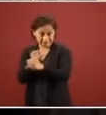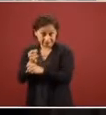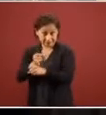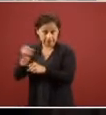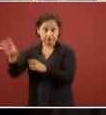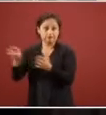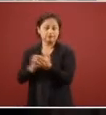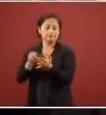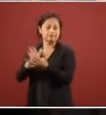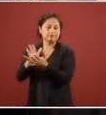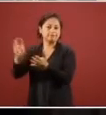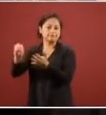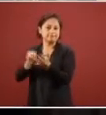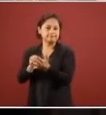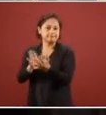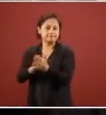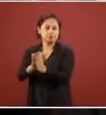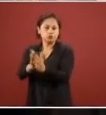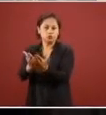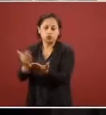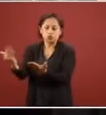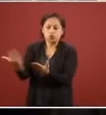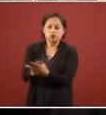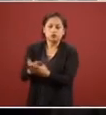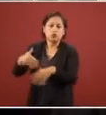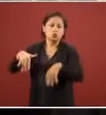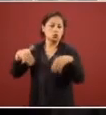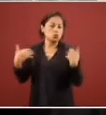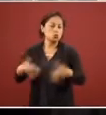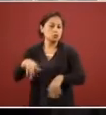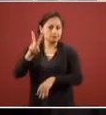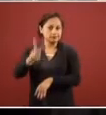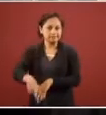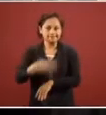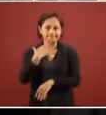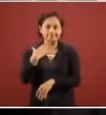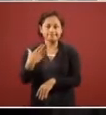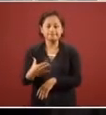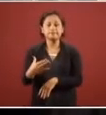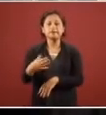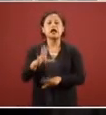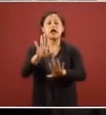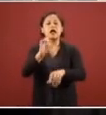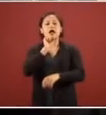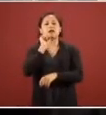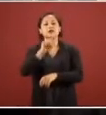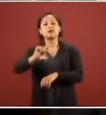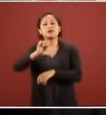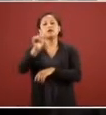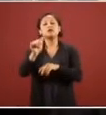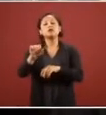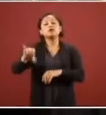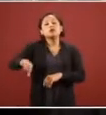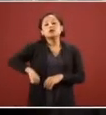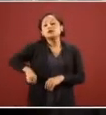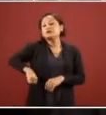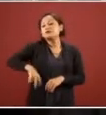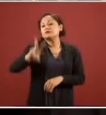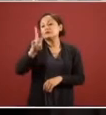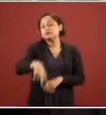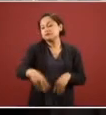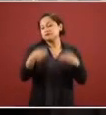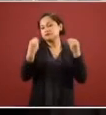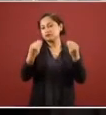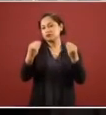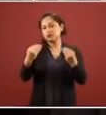este libro. Y todo esto lo cito, y también hay otro muy interesante donde dice, y a propósito de todo lo que estamos viviendo